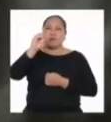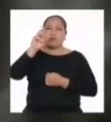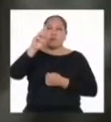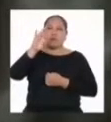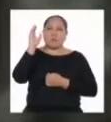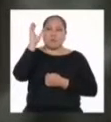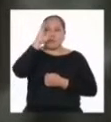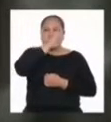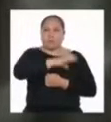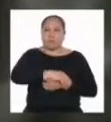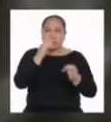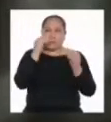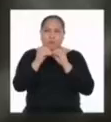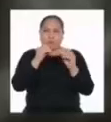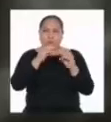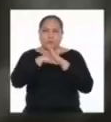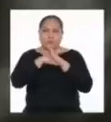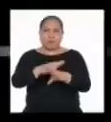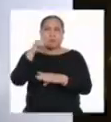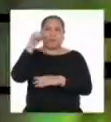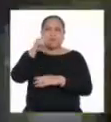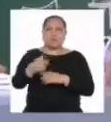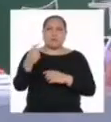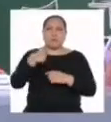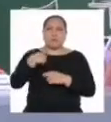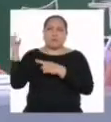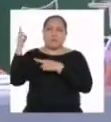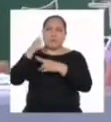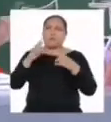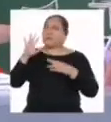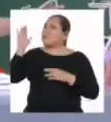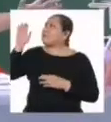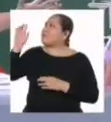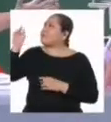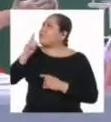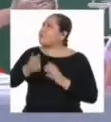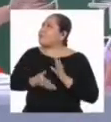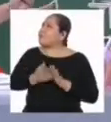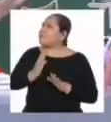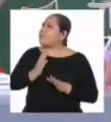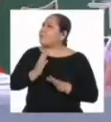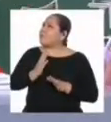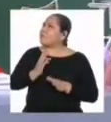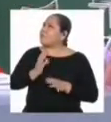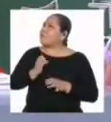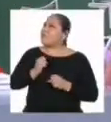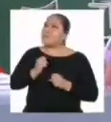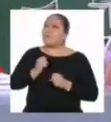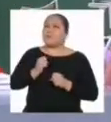Busquemos acciones para frenar esta situación. Volveré. Pero Ato, no te vayas.